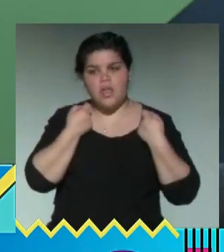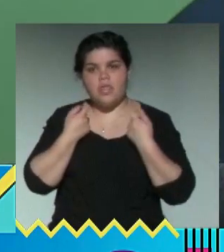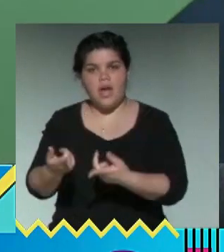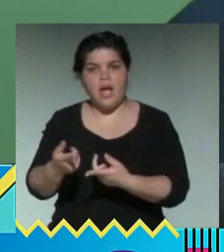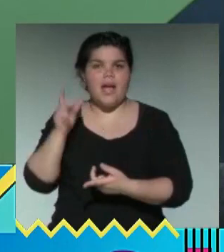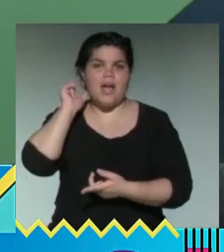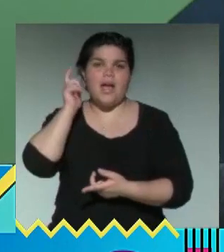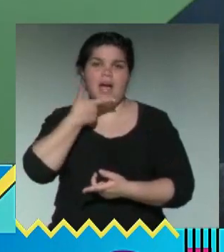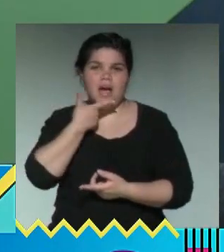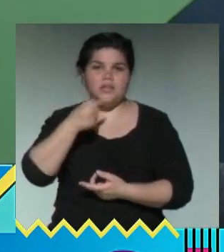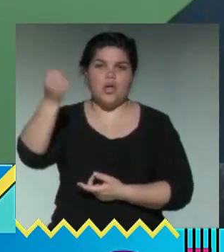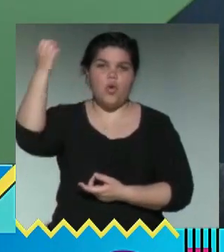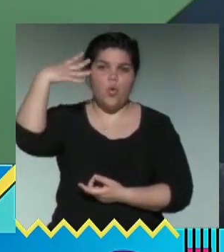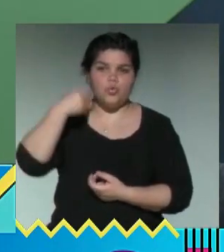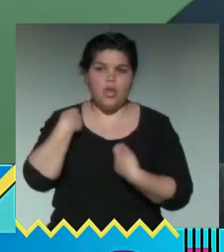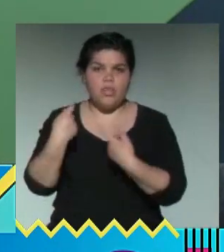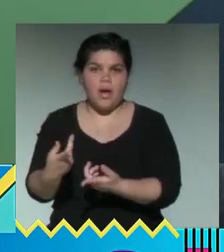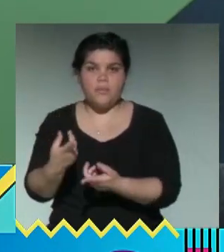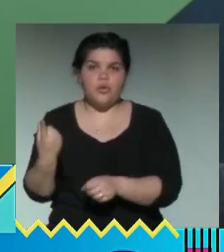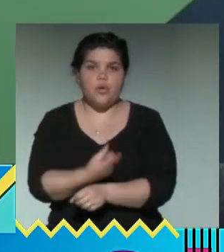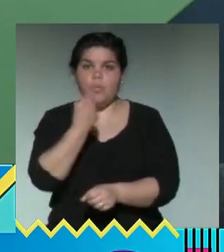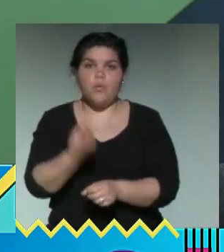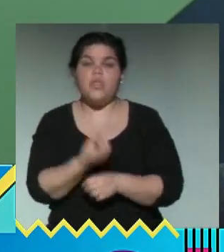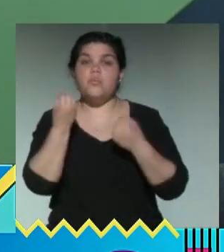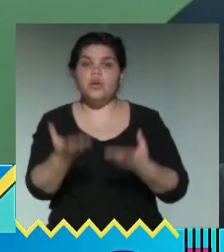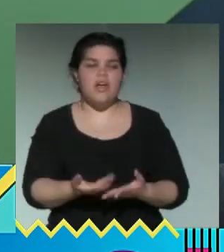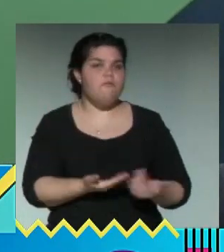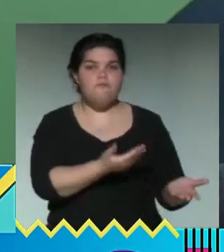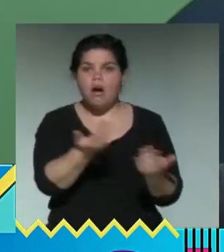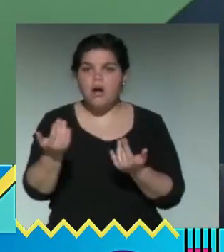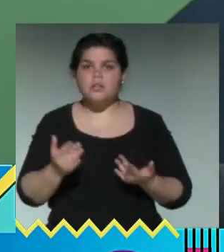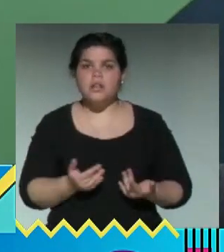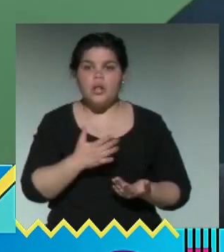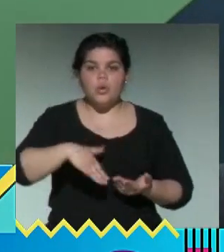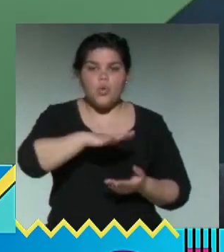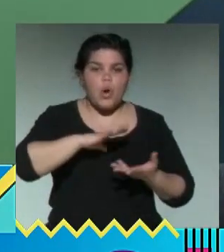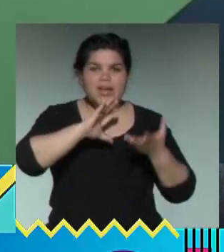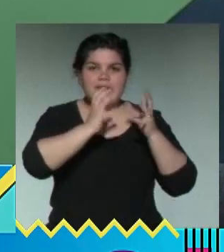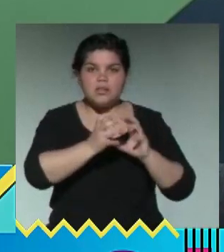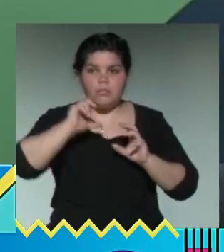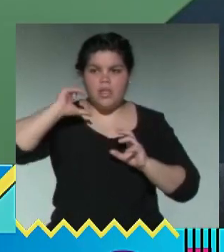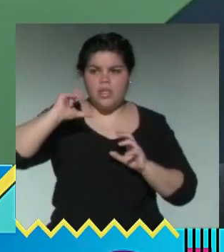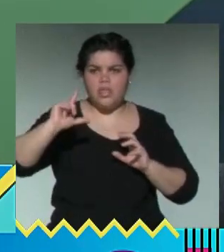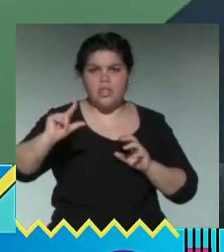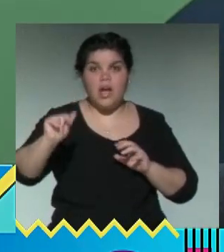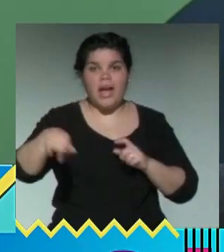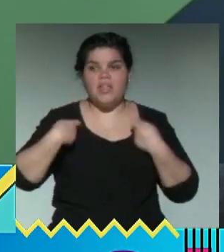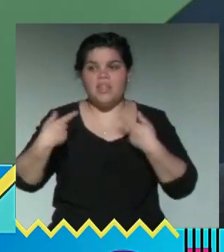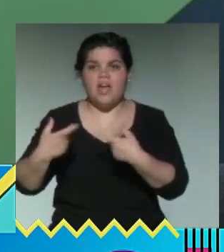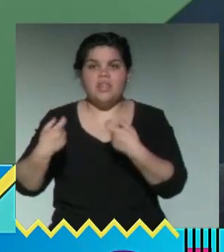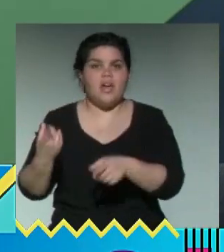de electricidad, no podemos, porque la atención no nos da, porque las casas están alejadas del sistema. En cambio, si podemos empezar a proveer de